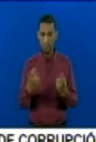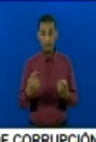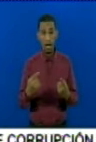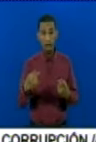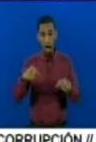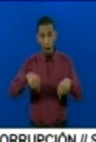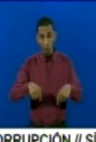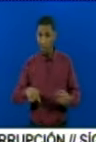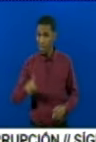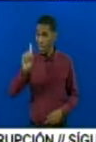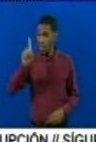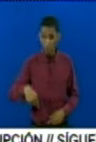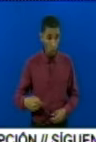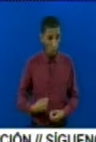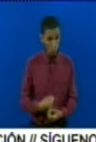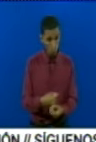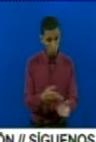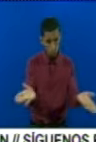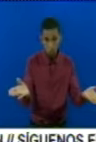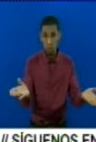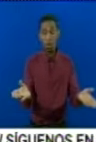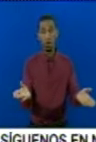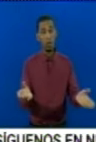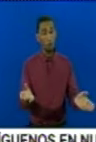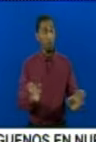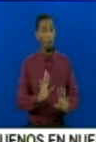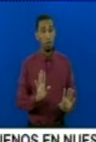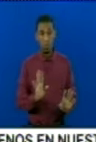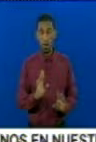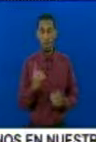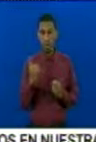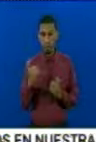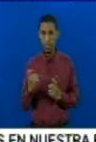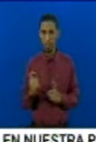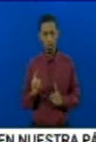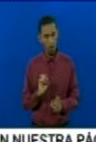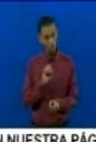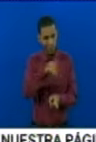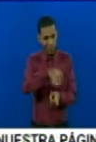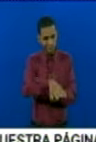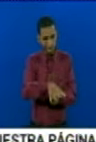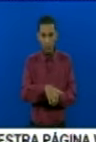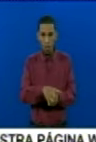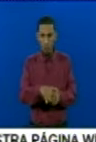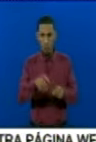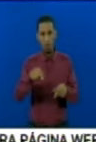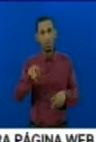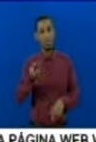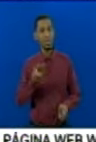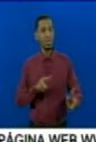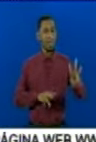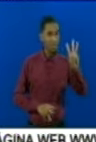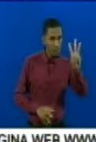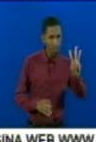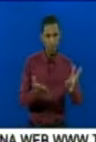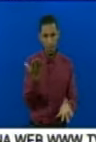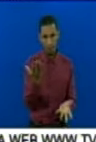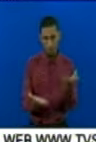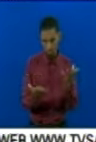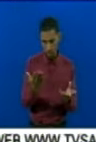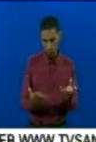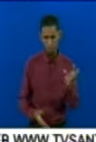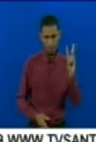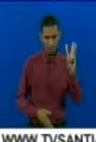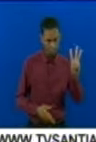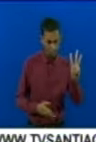menor tiempo posible a la mayor cantidad de consumidores, iniciamos la distribución con 3 libras por consumidor. En este momento